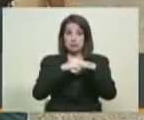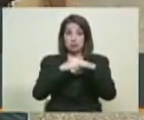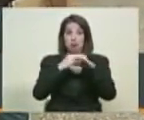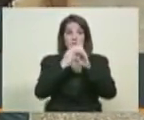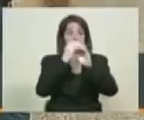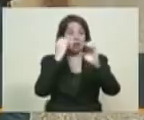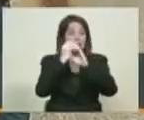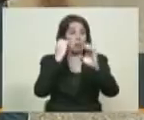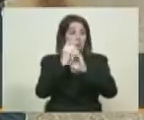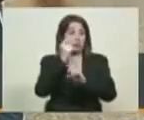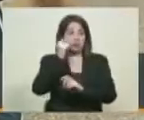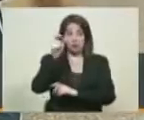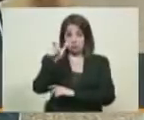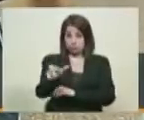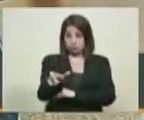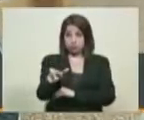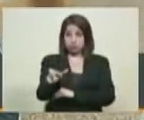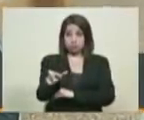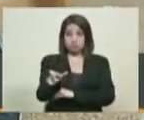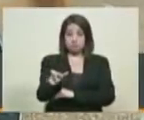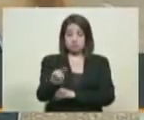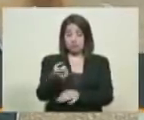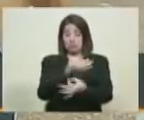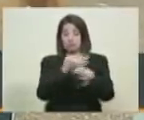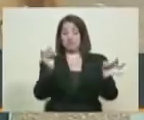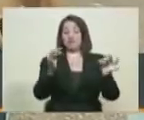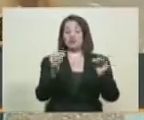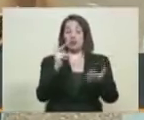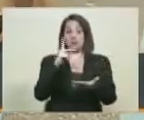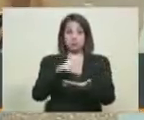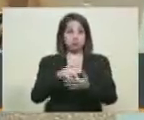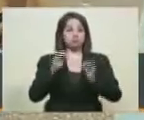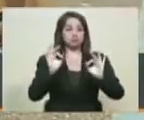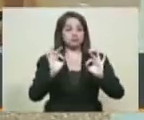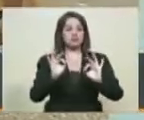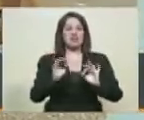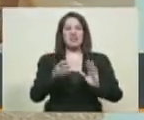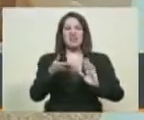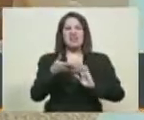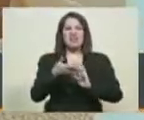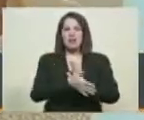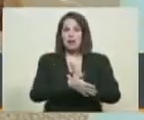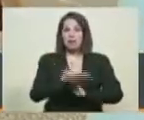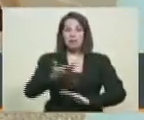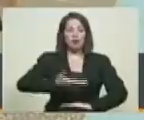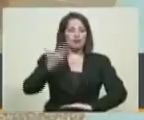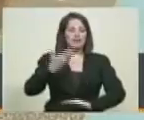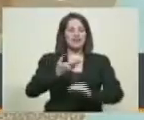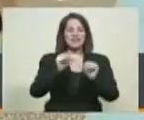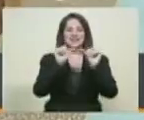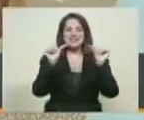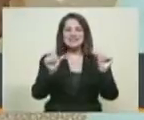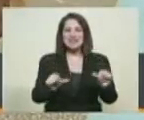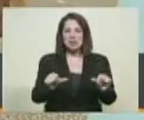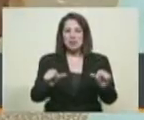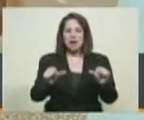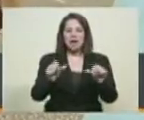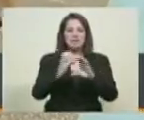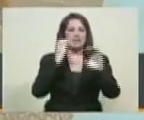anda, bueno, afiladito, pues. La clave de todo el sistema de transporte